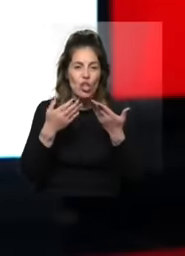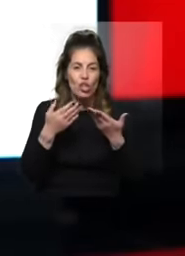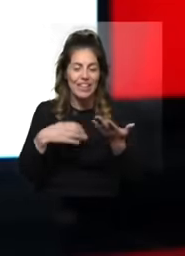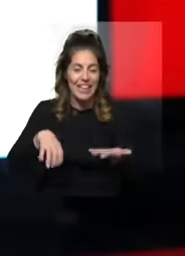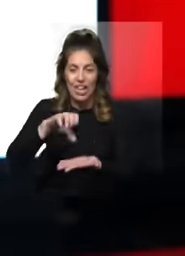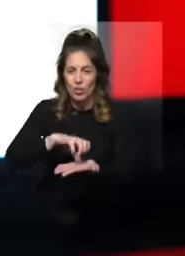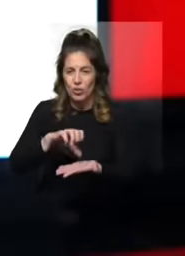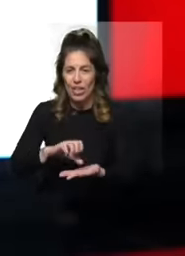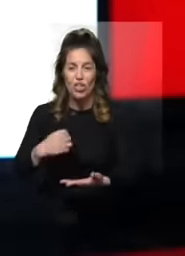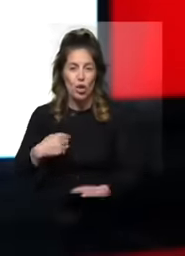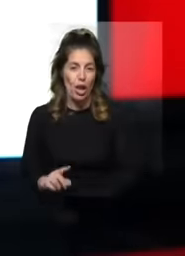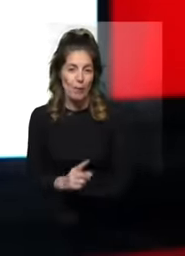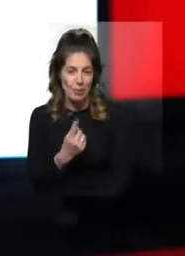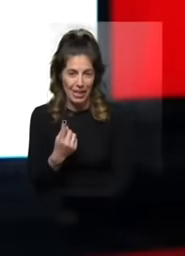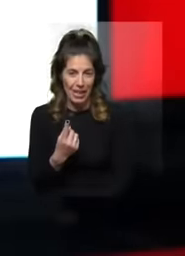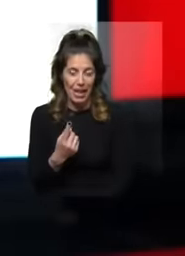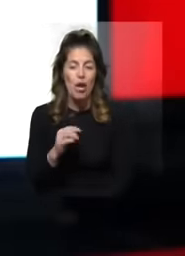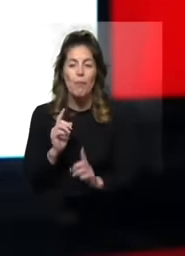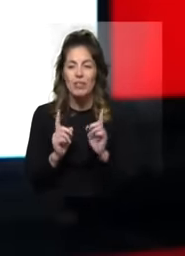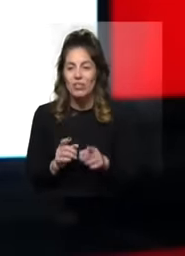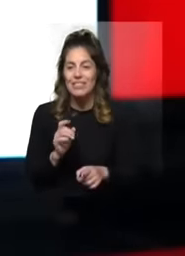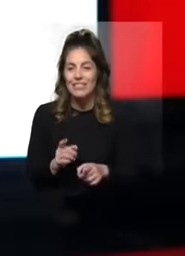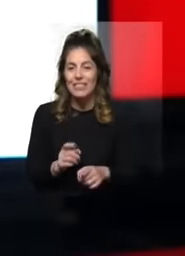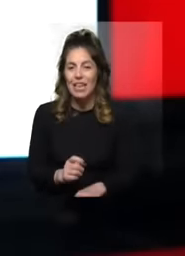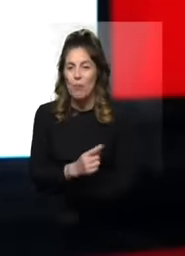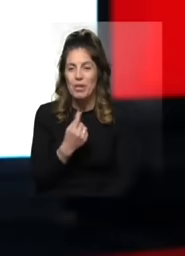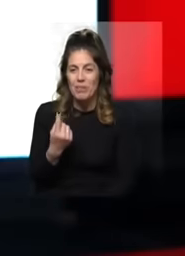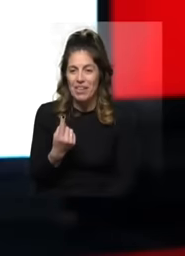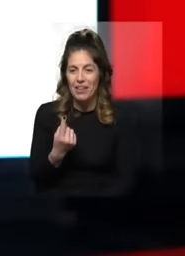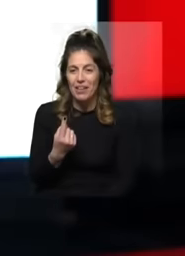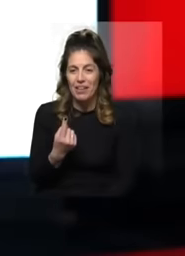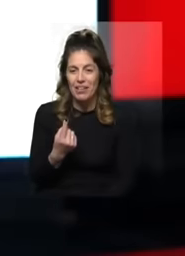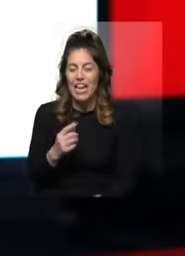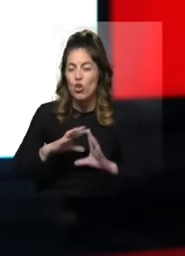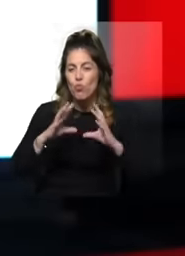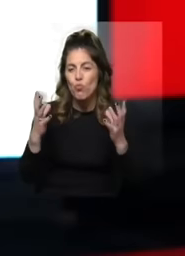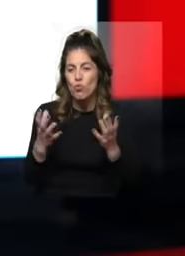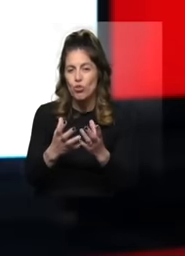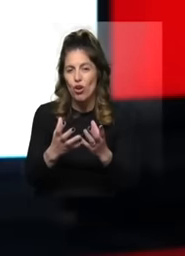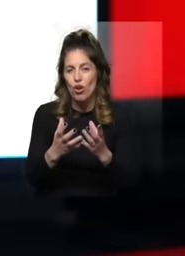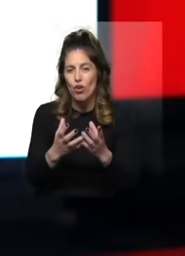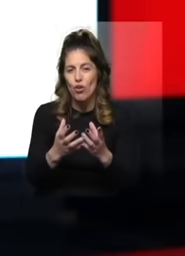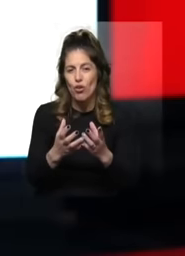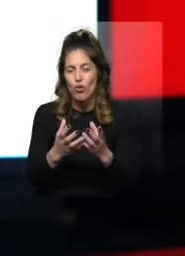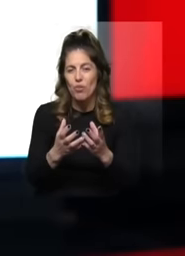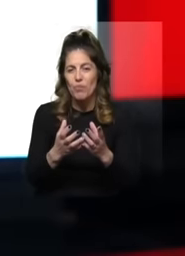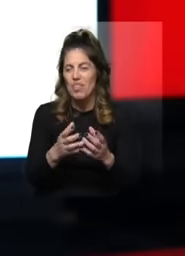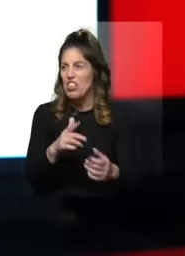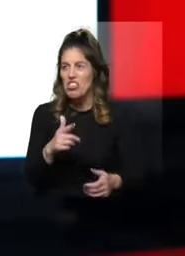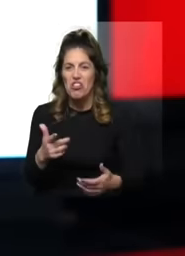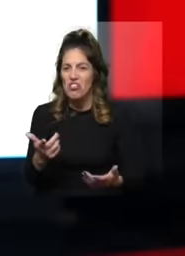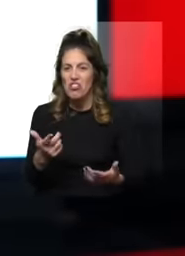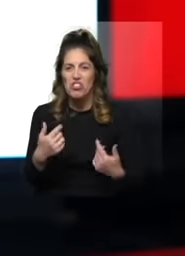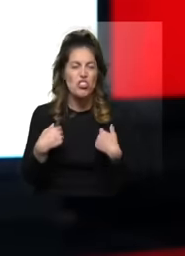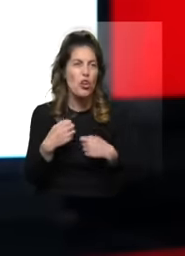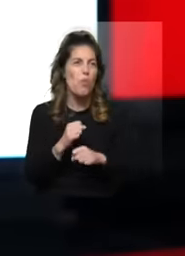Es verdad que fui la primera, pero vos sabés que fui la primera en un mundo que no era, yo